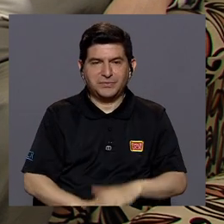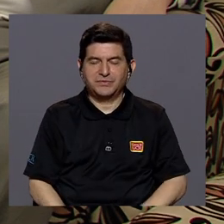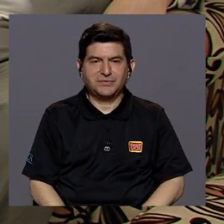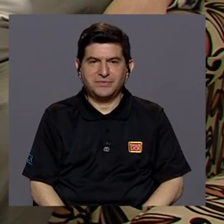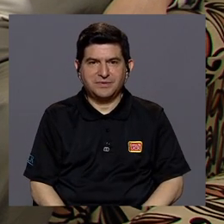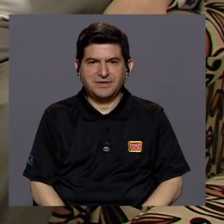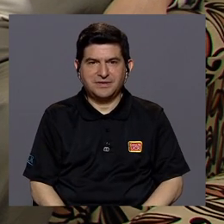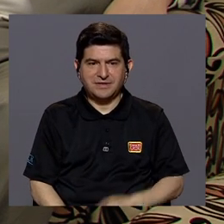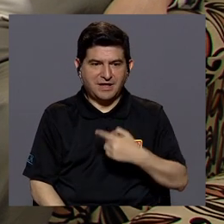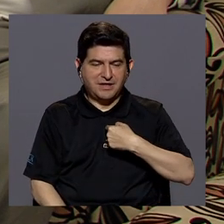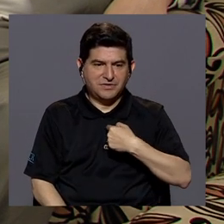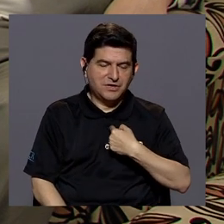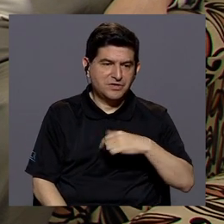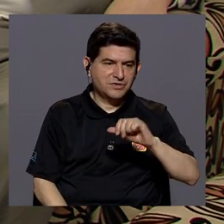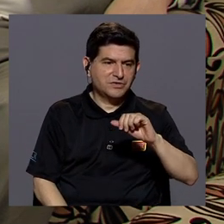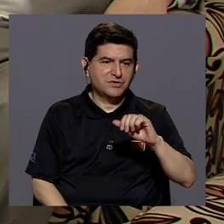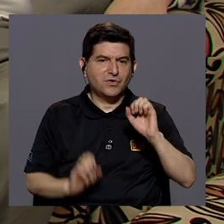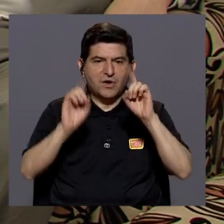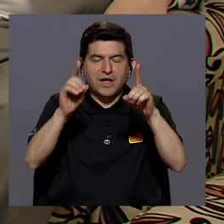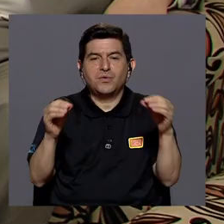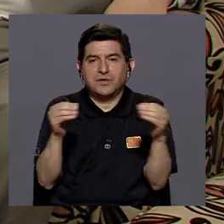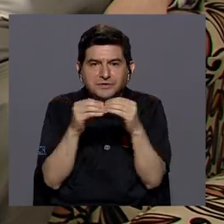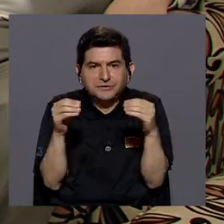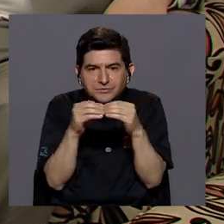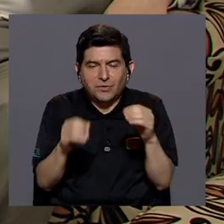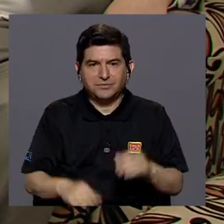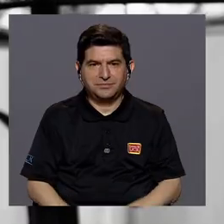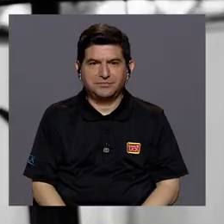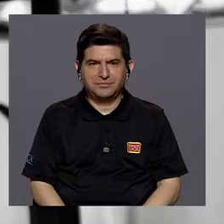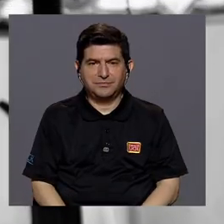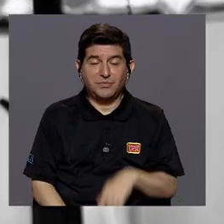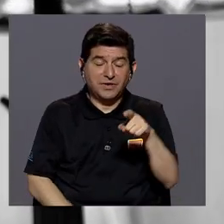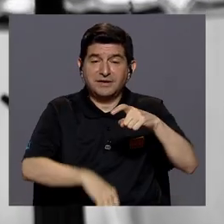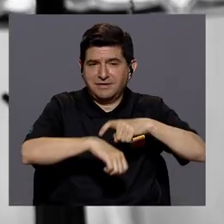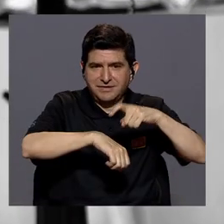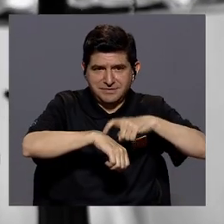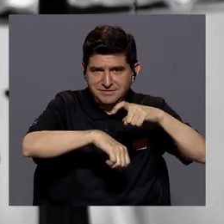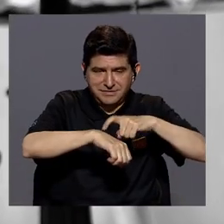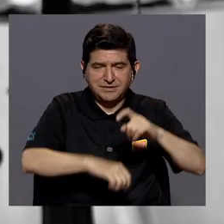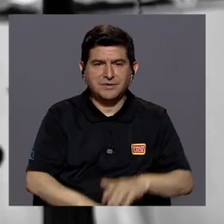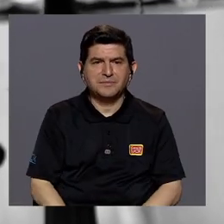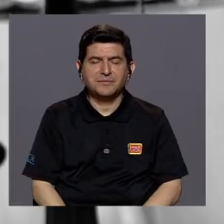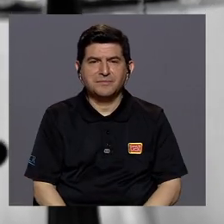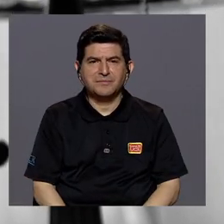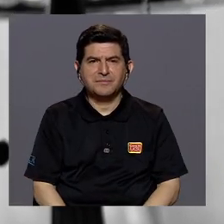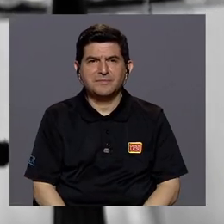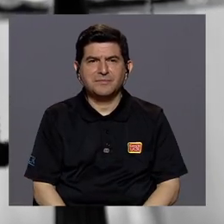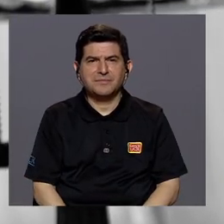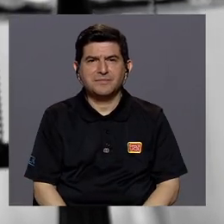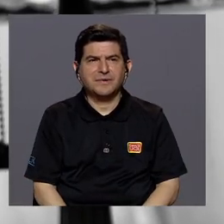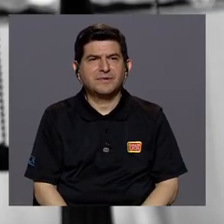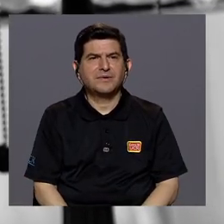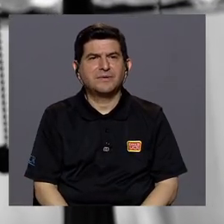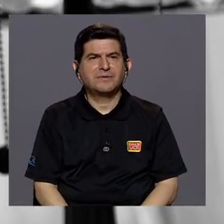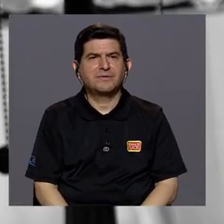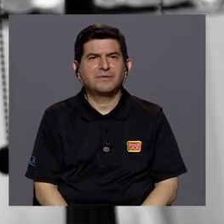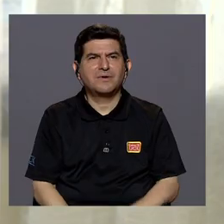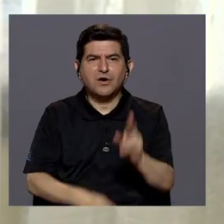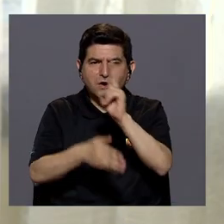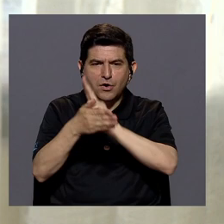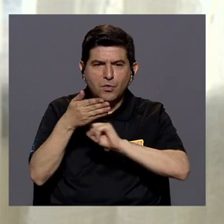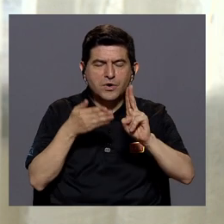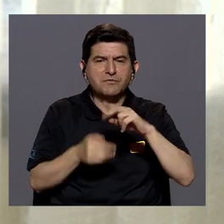de dedicarme a educarme más, porque en aquellos días la universidad solo daba cursos de